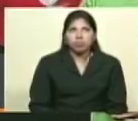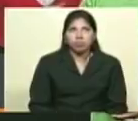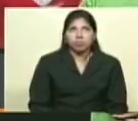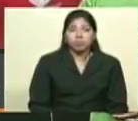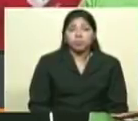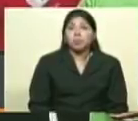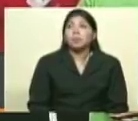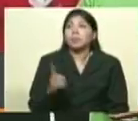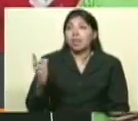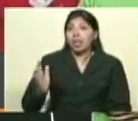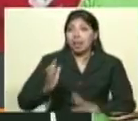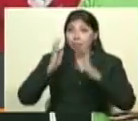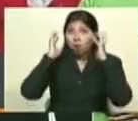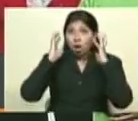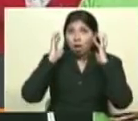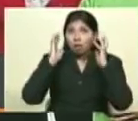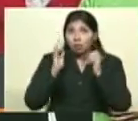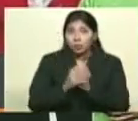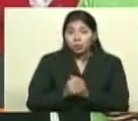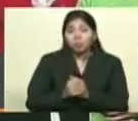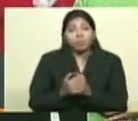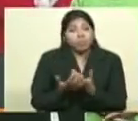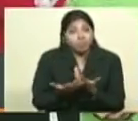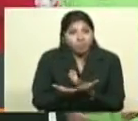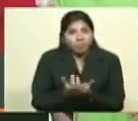Ramos Alup se lo dio sin pedírselo.